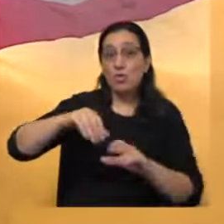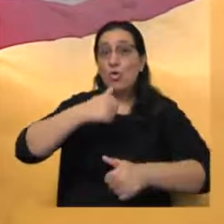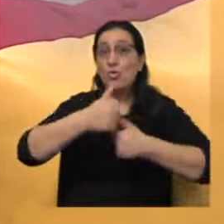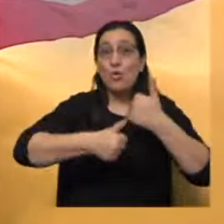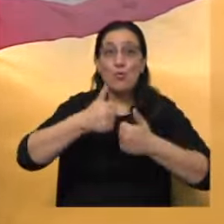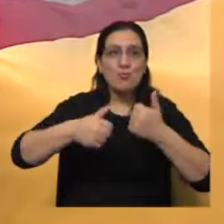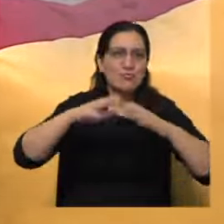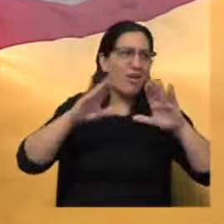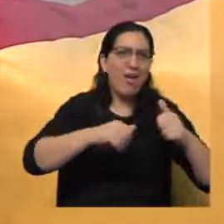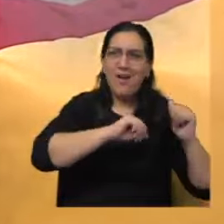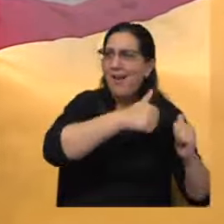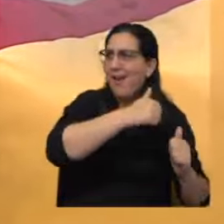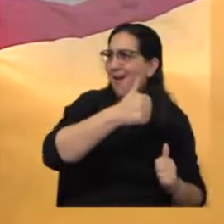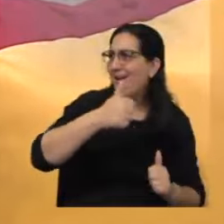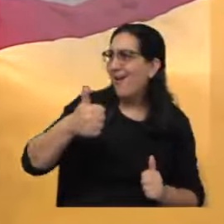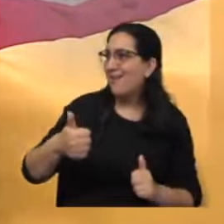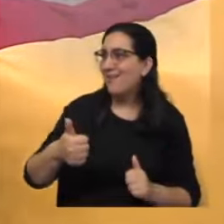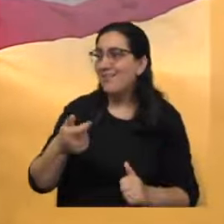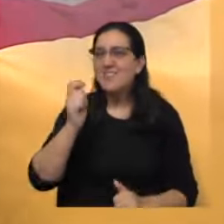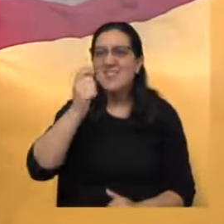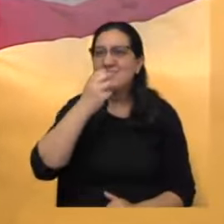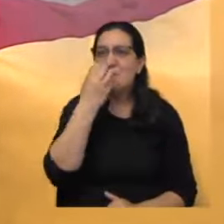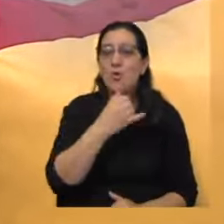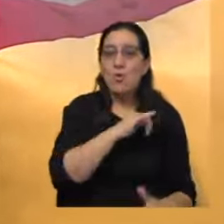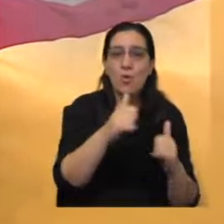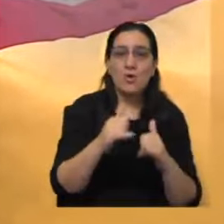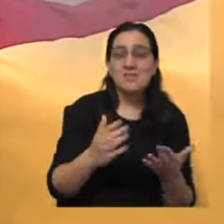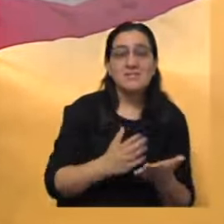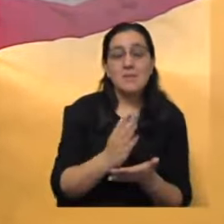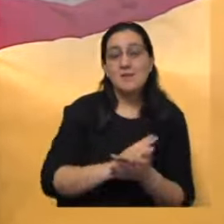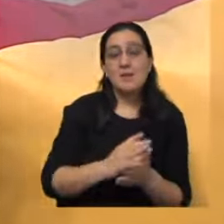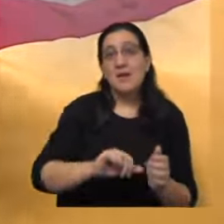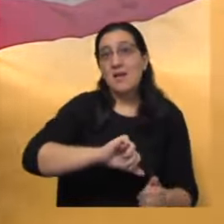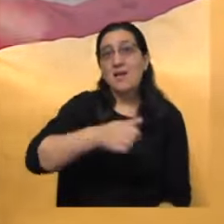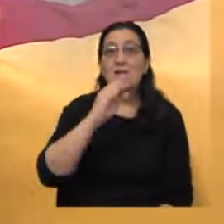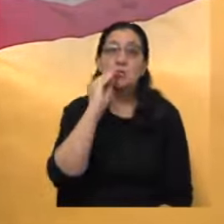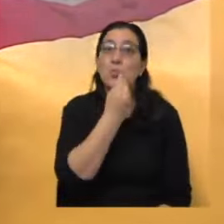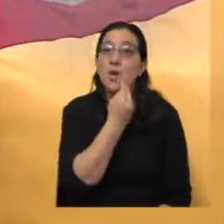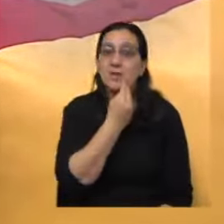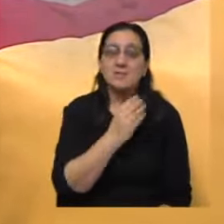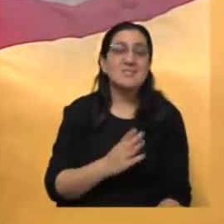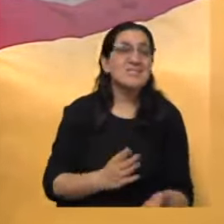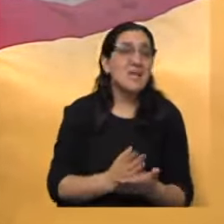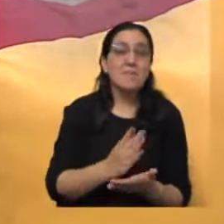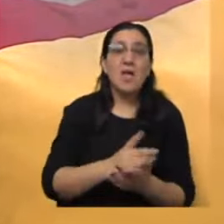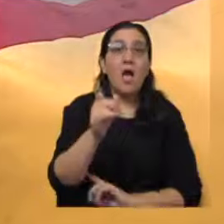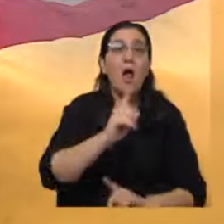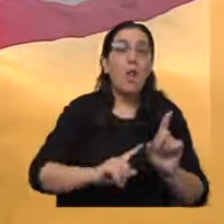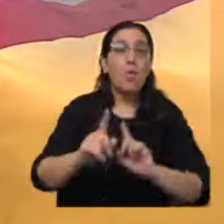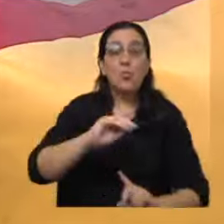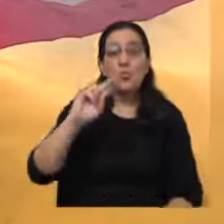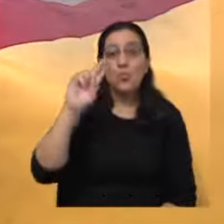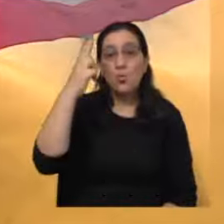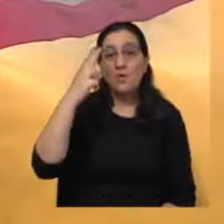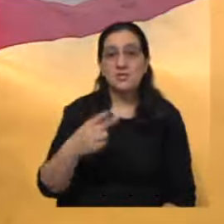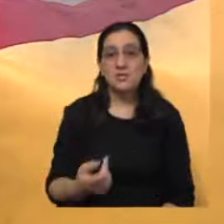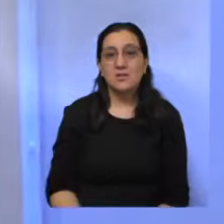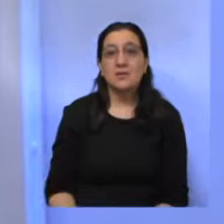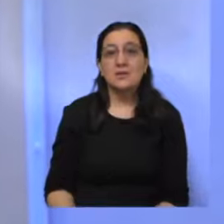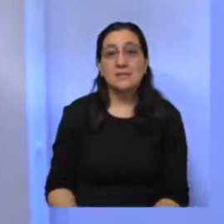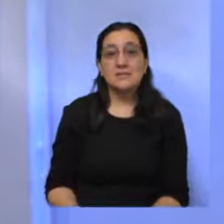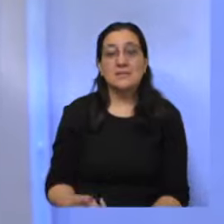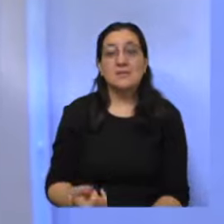en redes de quién es el mejor jugador, gana Suárez. ¿Quién es el mejor? Gana un uruguayo. Porque somos, creo que lo matamos nosotros, el